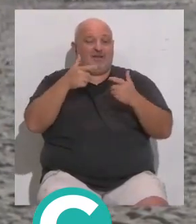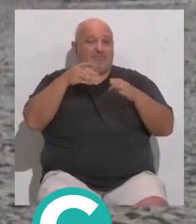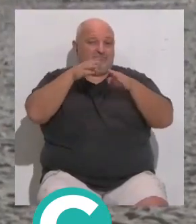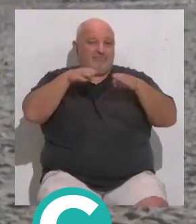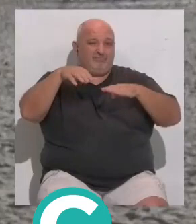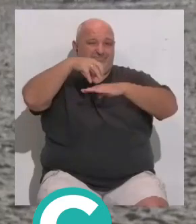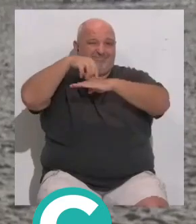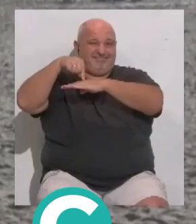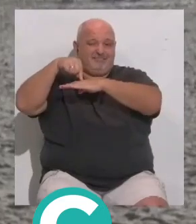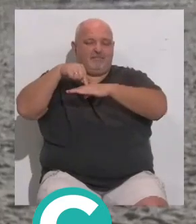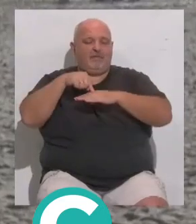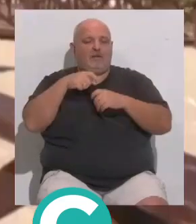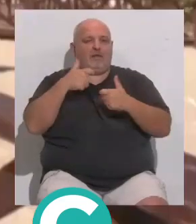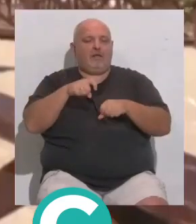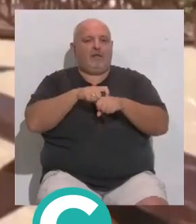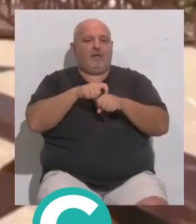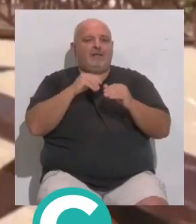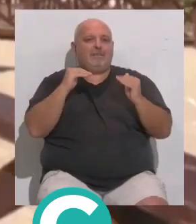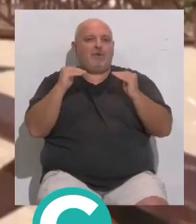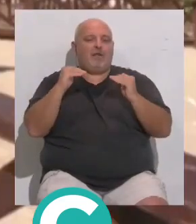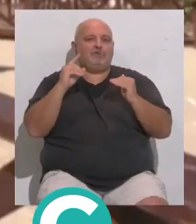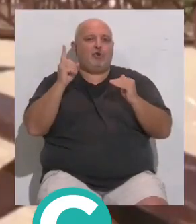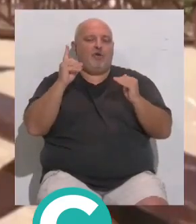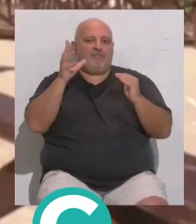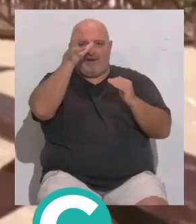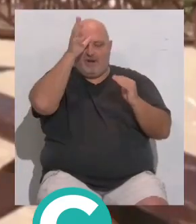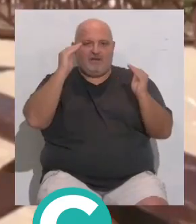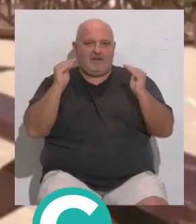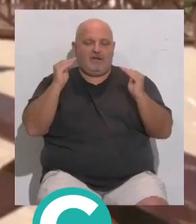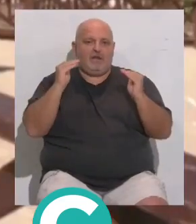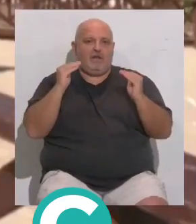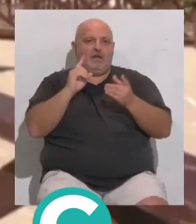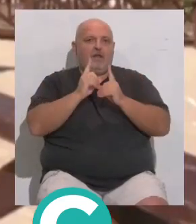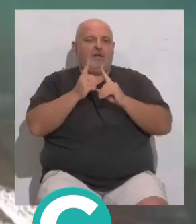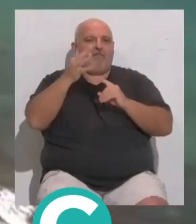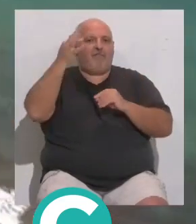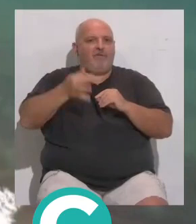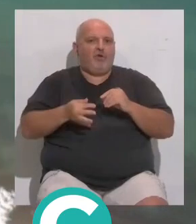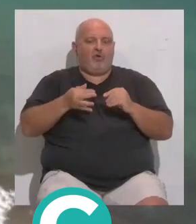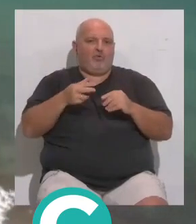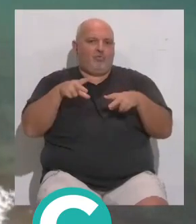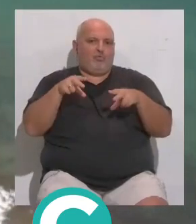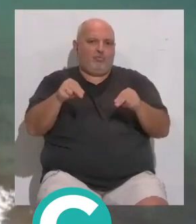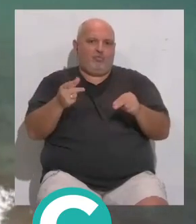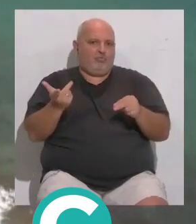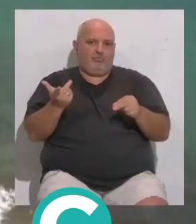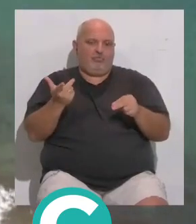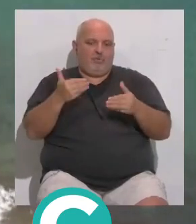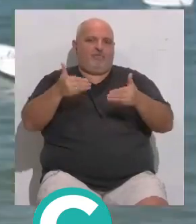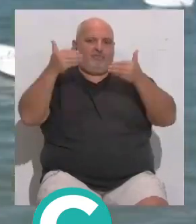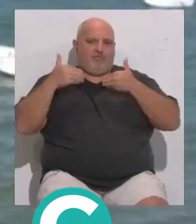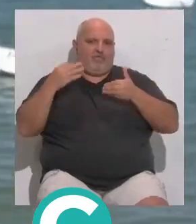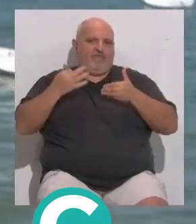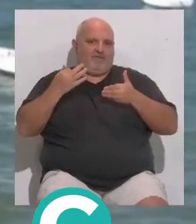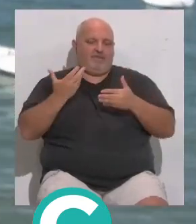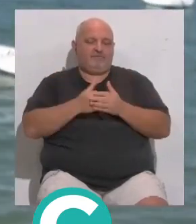que se monten en temporada para atender a los usuarios de la playa, se conviertan en restaurantes permanentes que podrían estar fuera perfectamente.